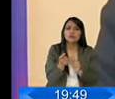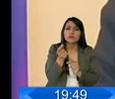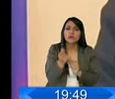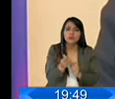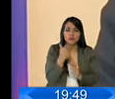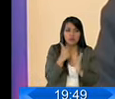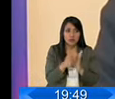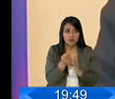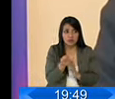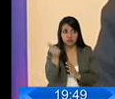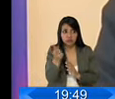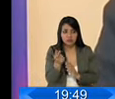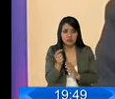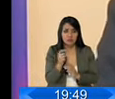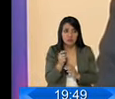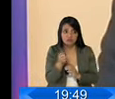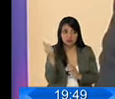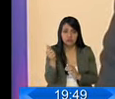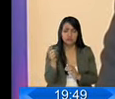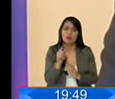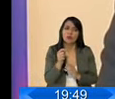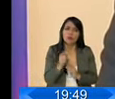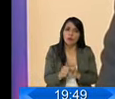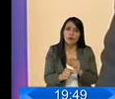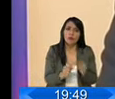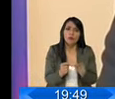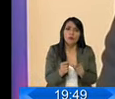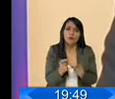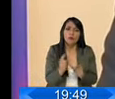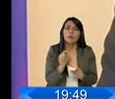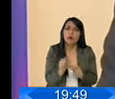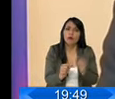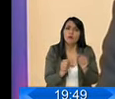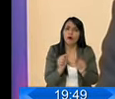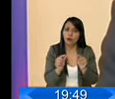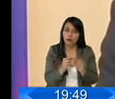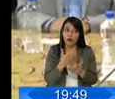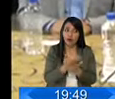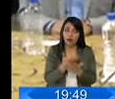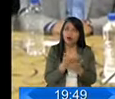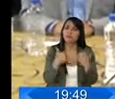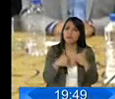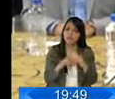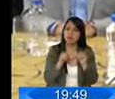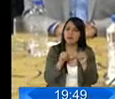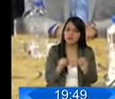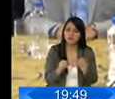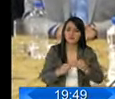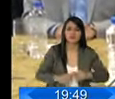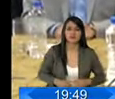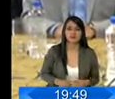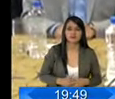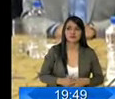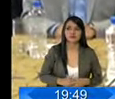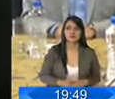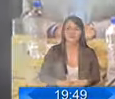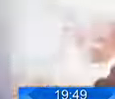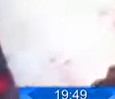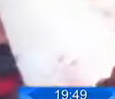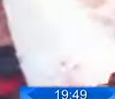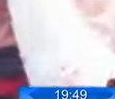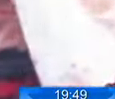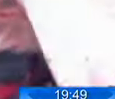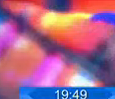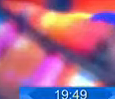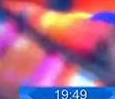es que se los elimina de a poco, no causarían un impacto demasiado grande en la economía nacional. Informó Lupciola Salazar.